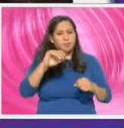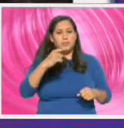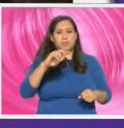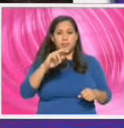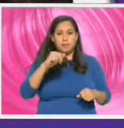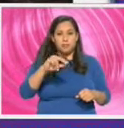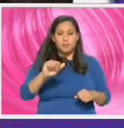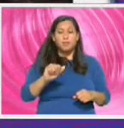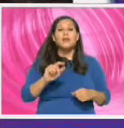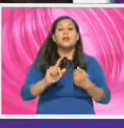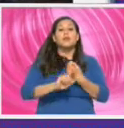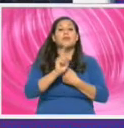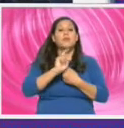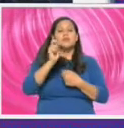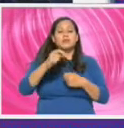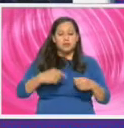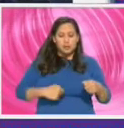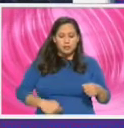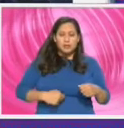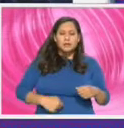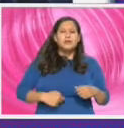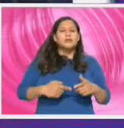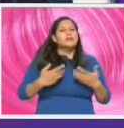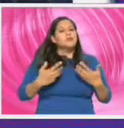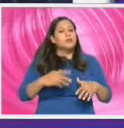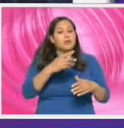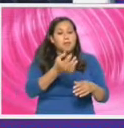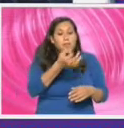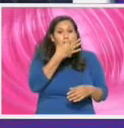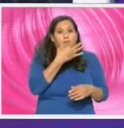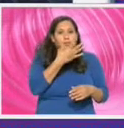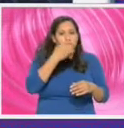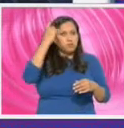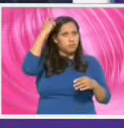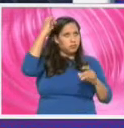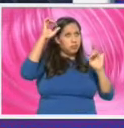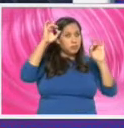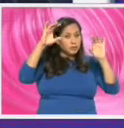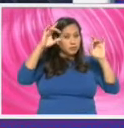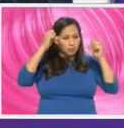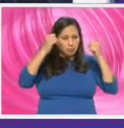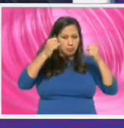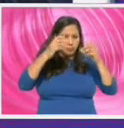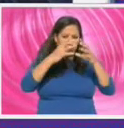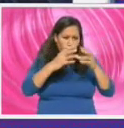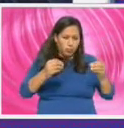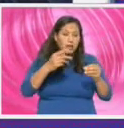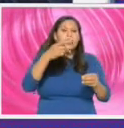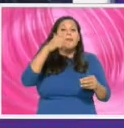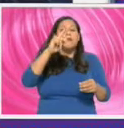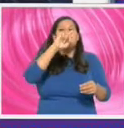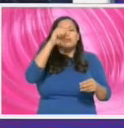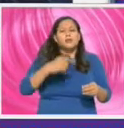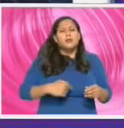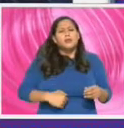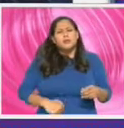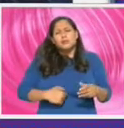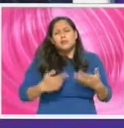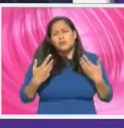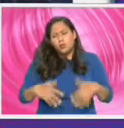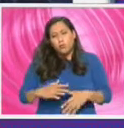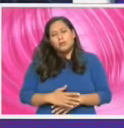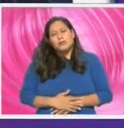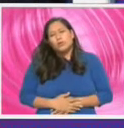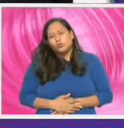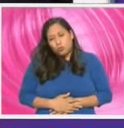que tenemos con esto es la mucosa gástrica, porque la mayoría de ellos afectan la mucosa gástrica y bueno, con la gastritis es un problema. Pero